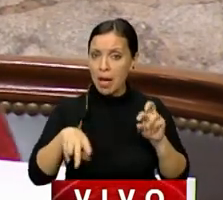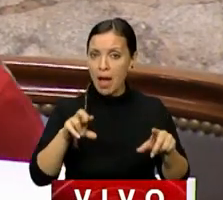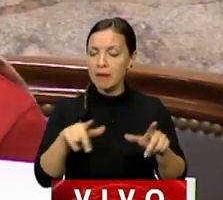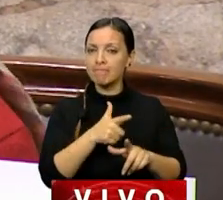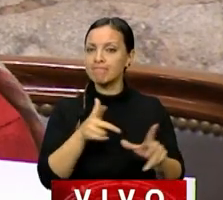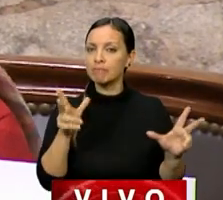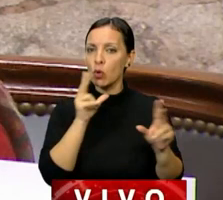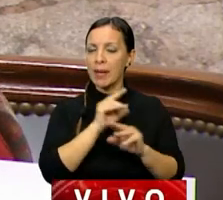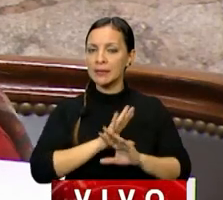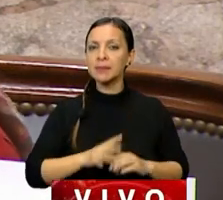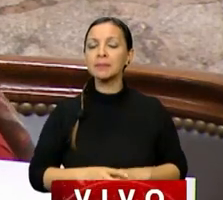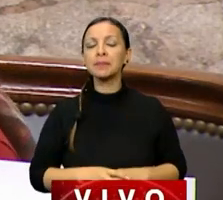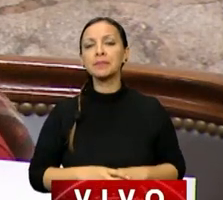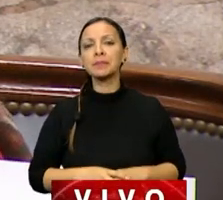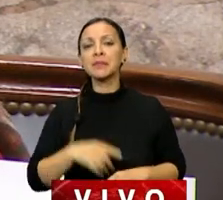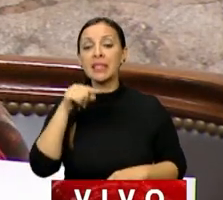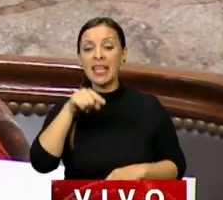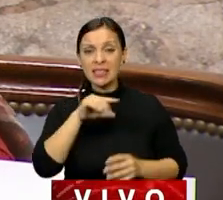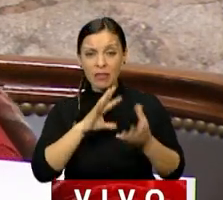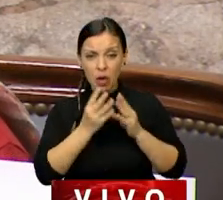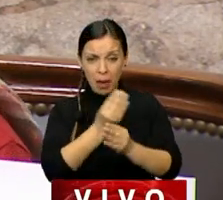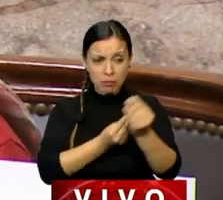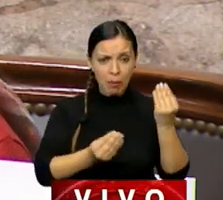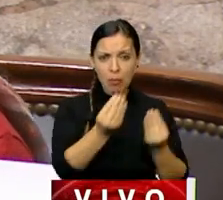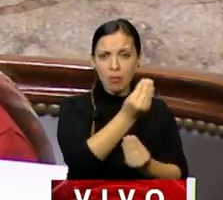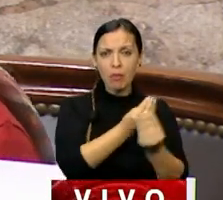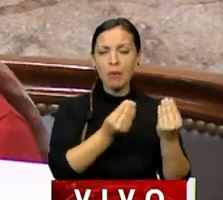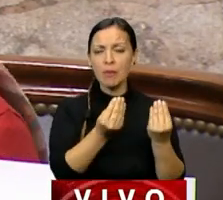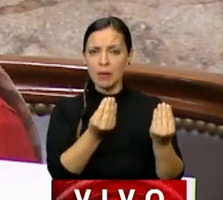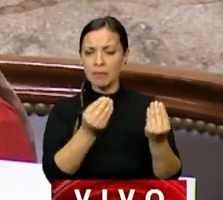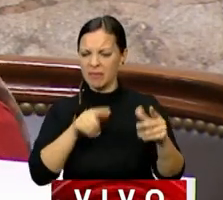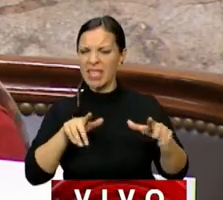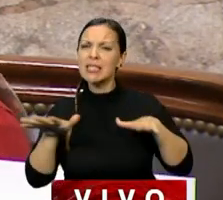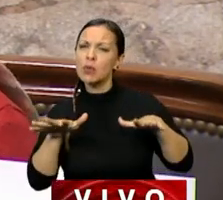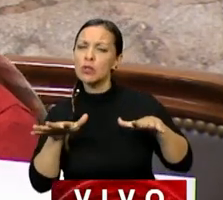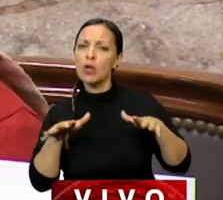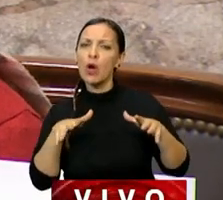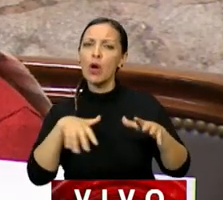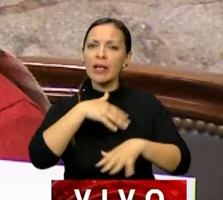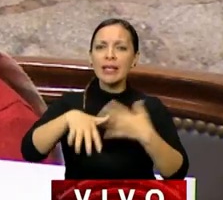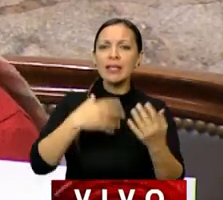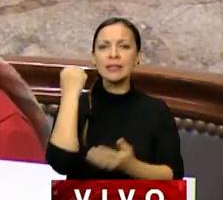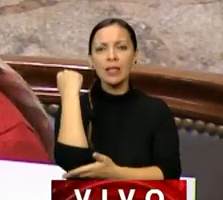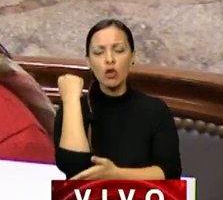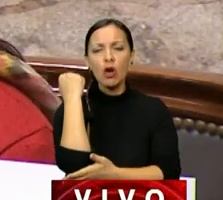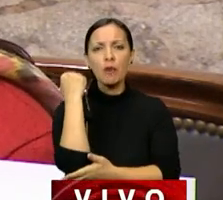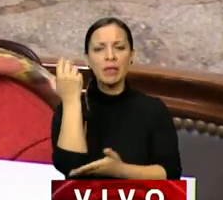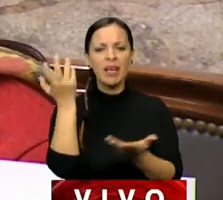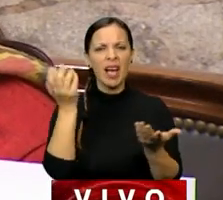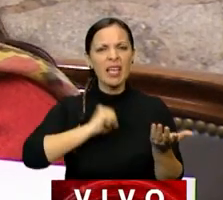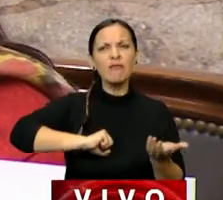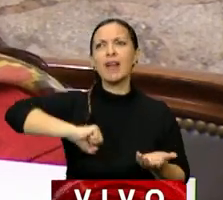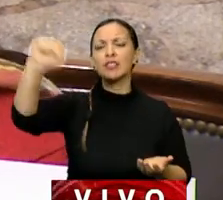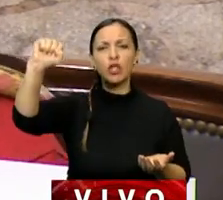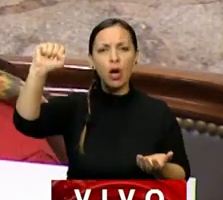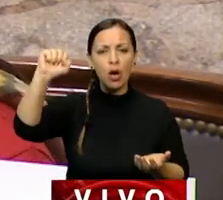Este recurso extremo, en el marco del agravamiento de la crisis económica, de la inflación más alta de las